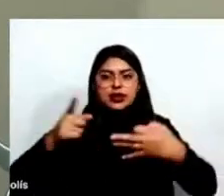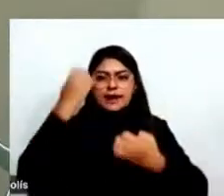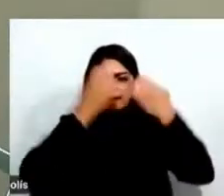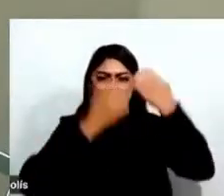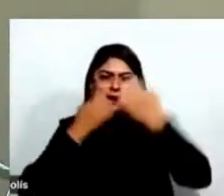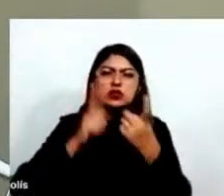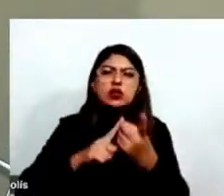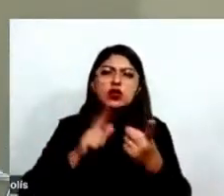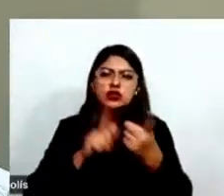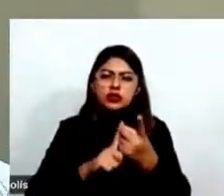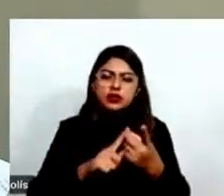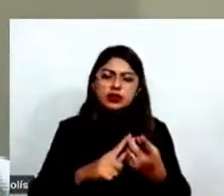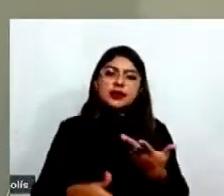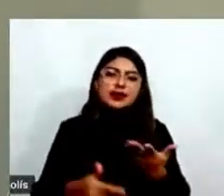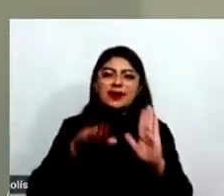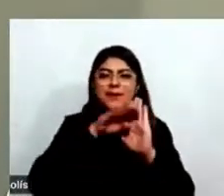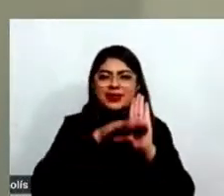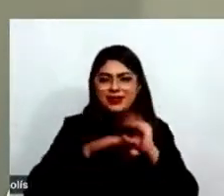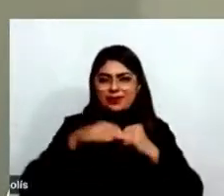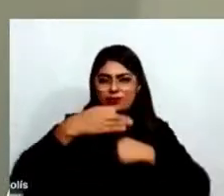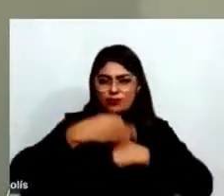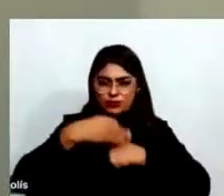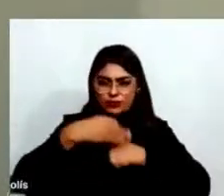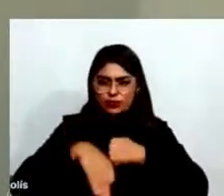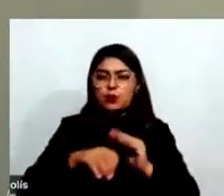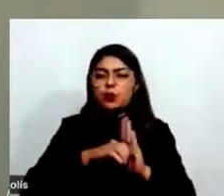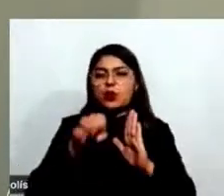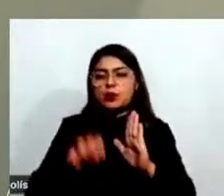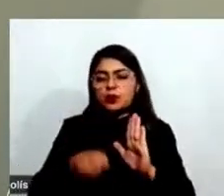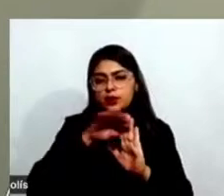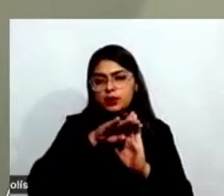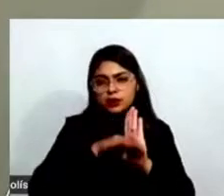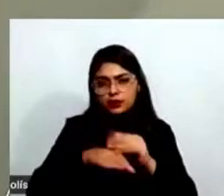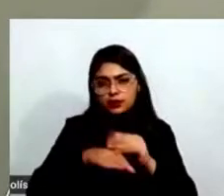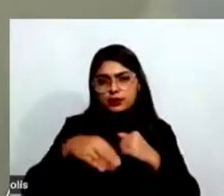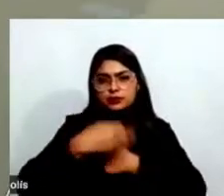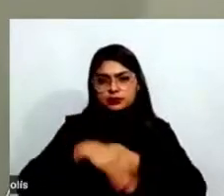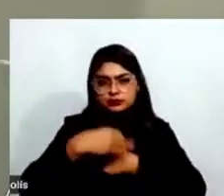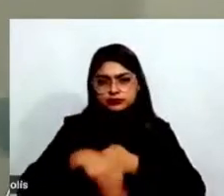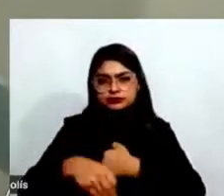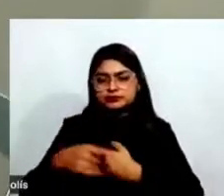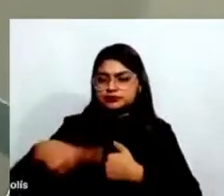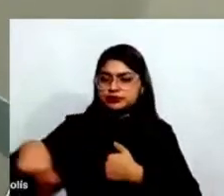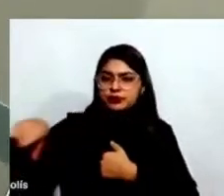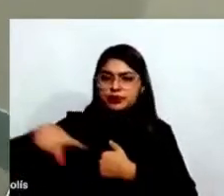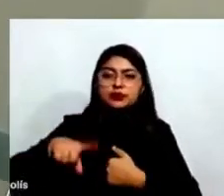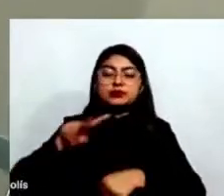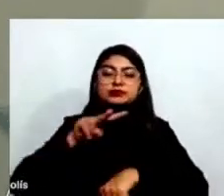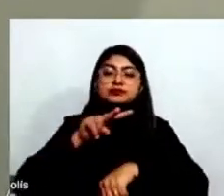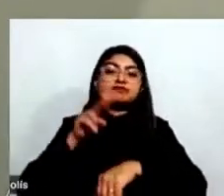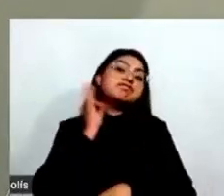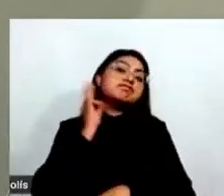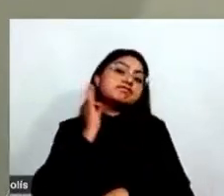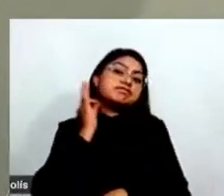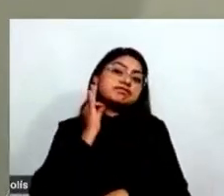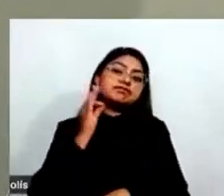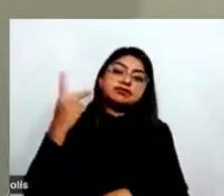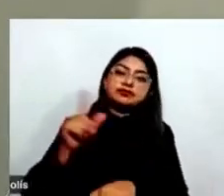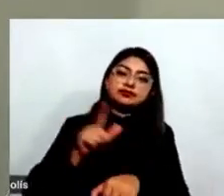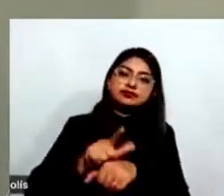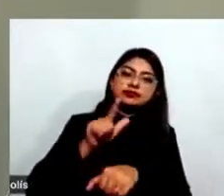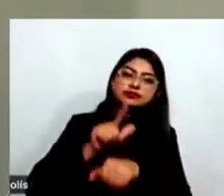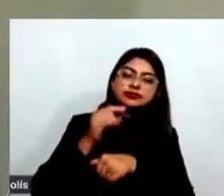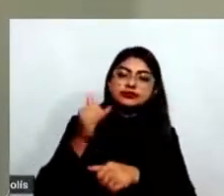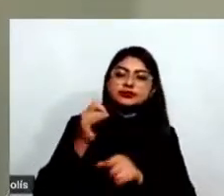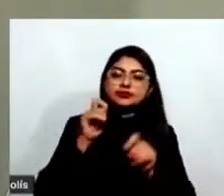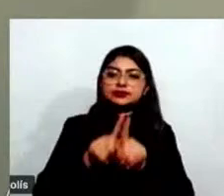provisionales, específicamente en unas medidas provisionales de los fiscales de Guatemala y en las medidas provisionales de Salas Arenas contra